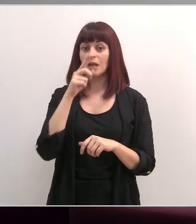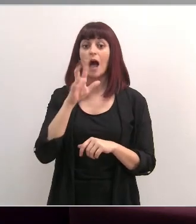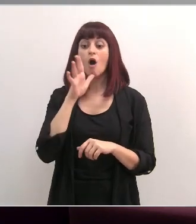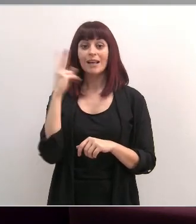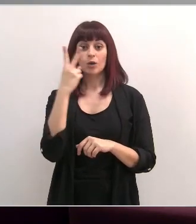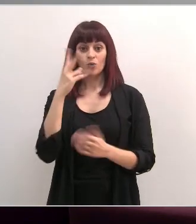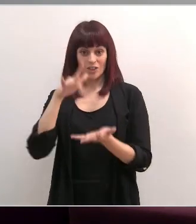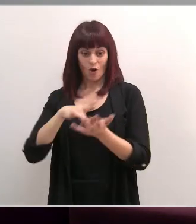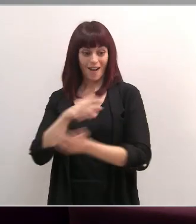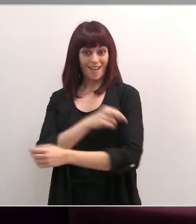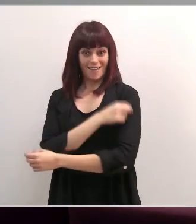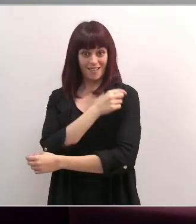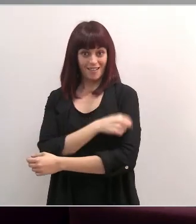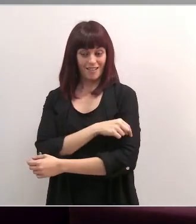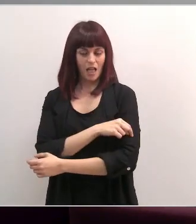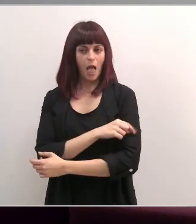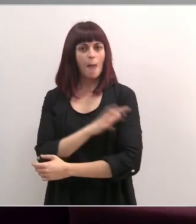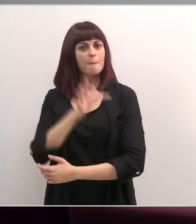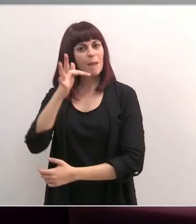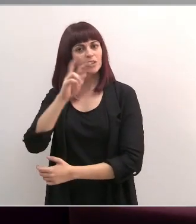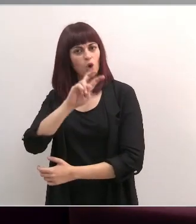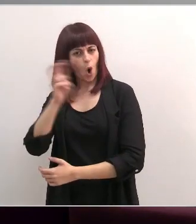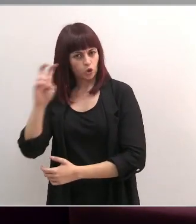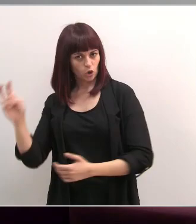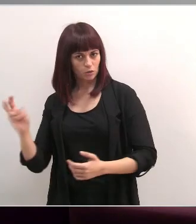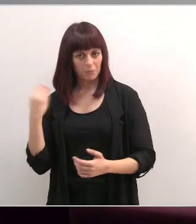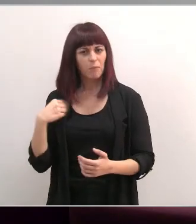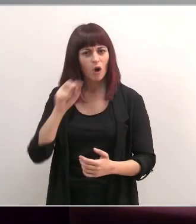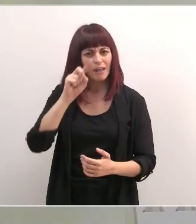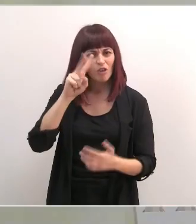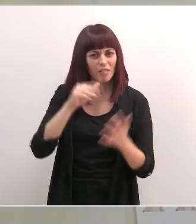dosis e incorporar nuevos con esas 12.000.